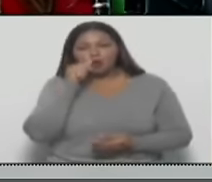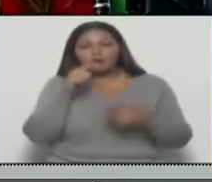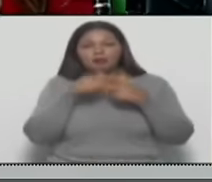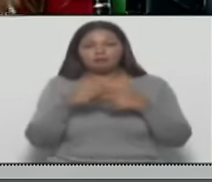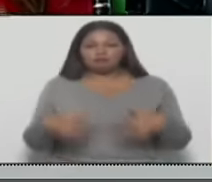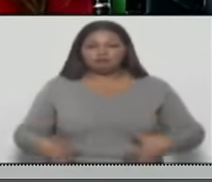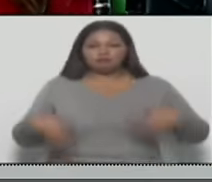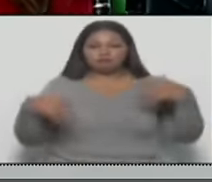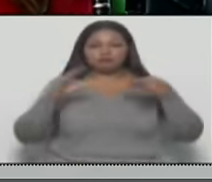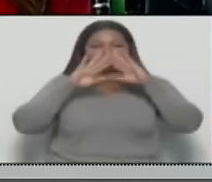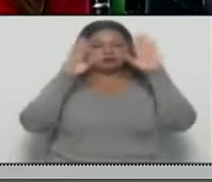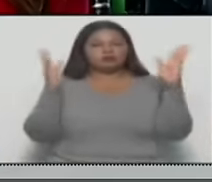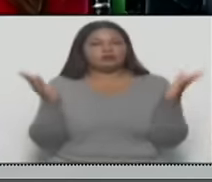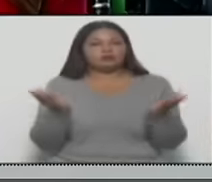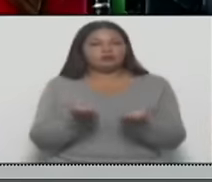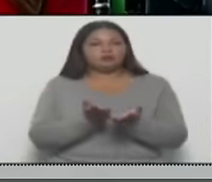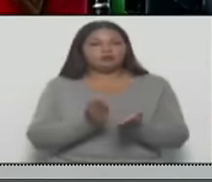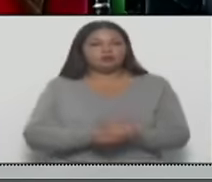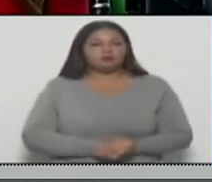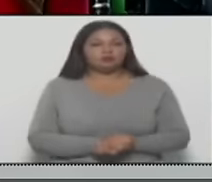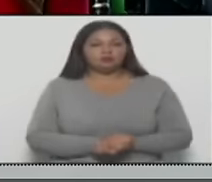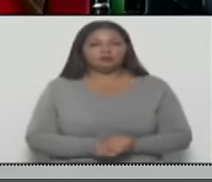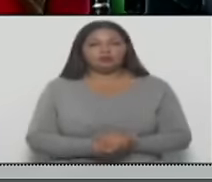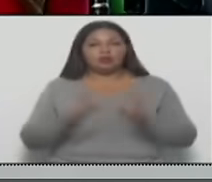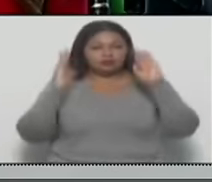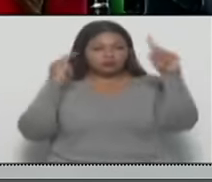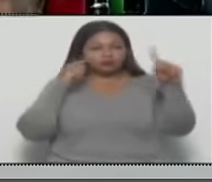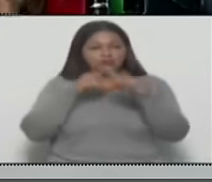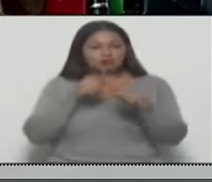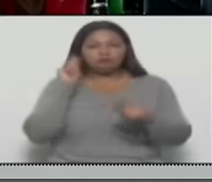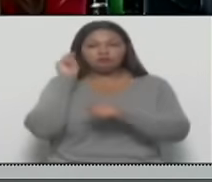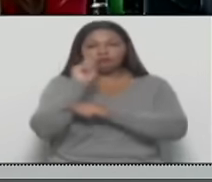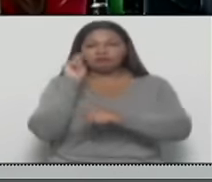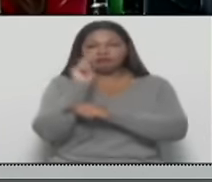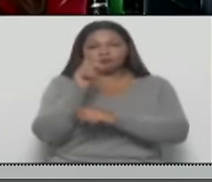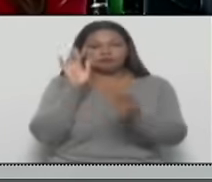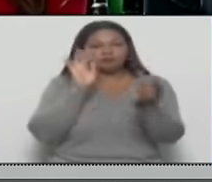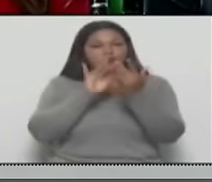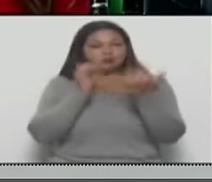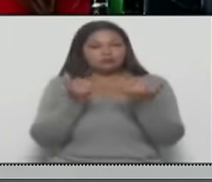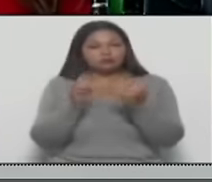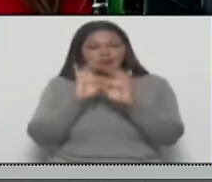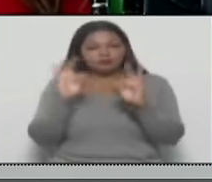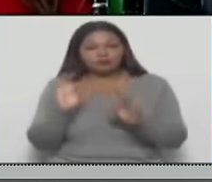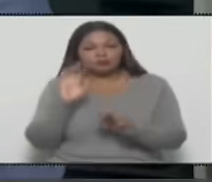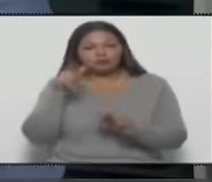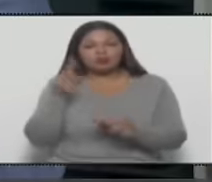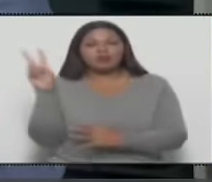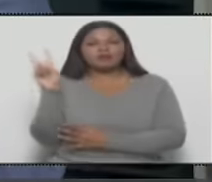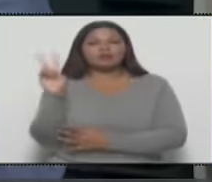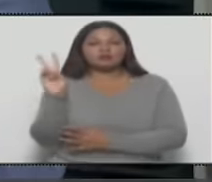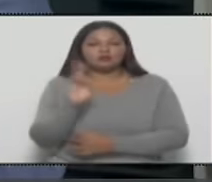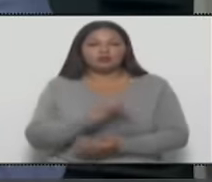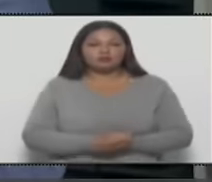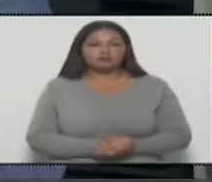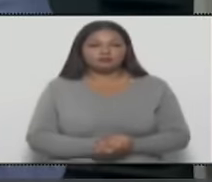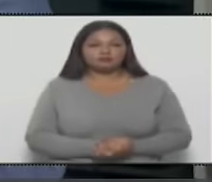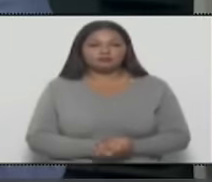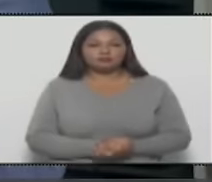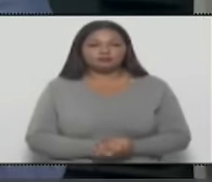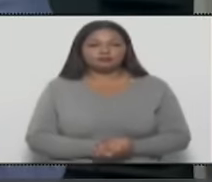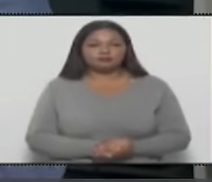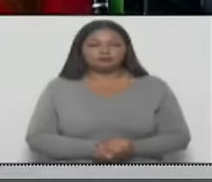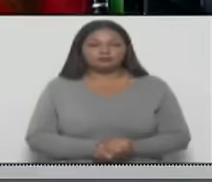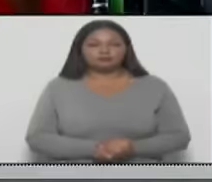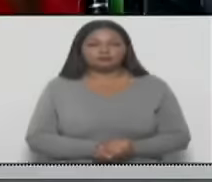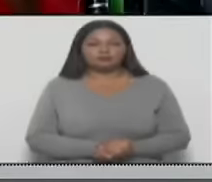con mucho poder económico, se ha dedicado a atacar directamente él a Venezuela. Me refiero a Elon